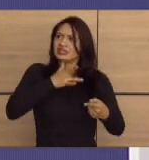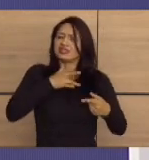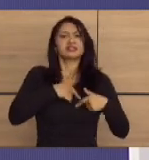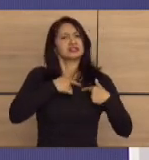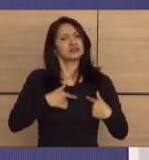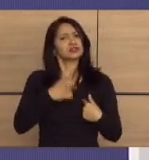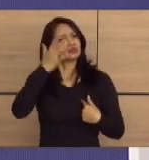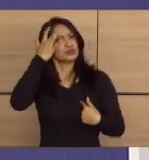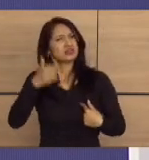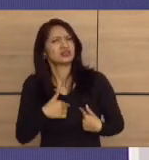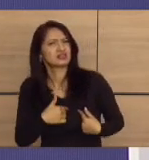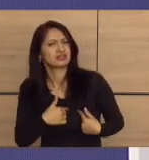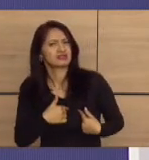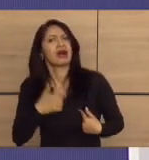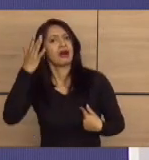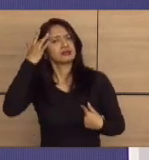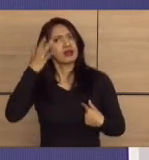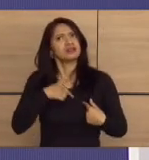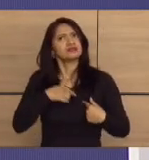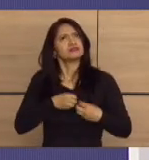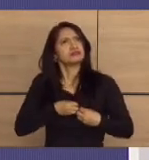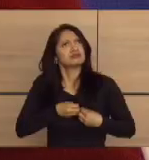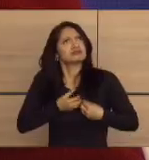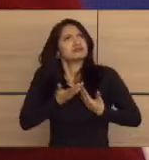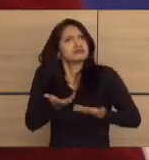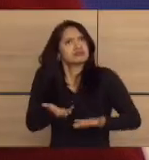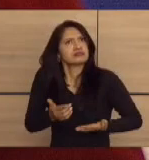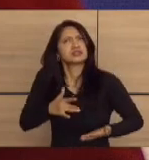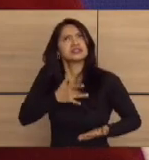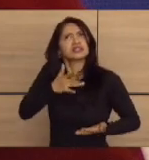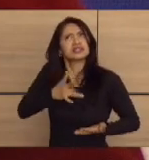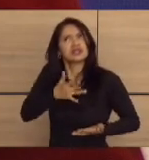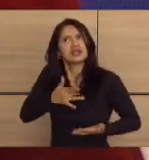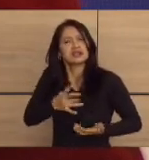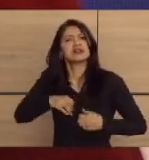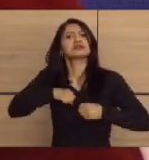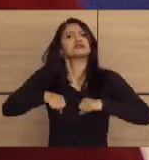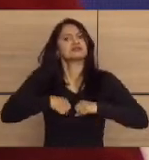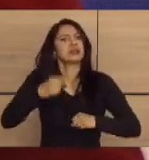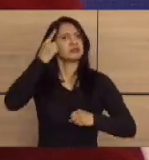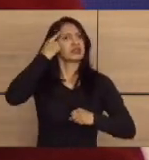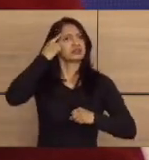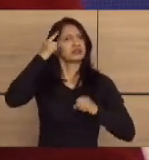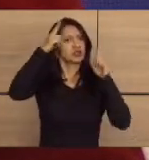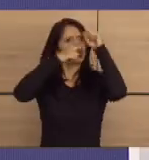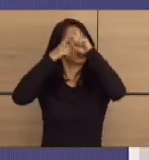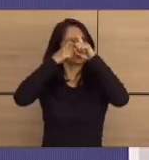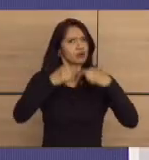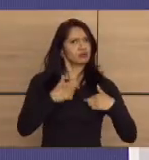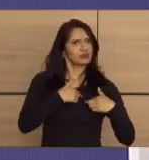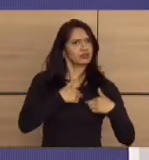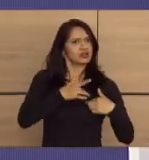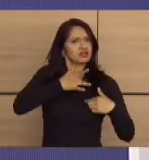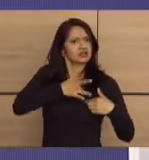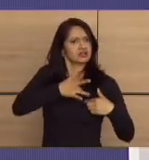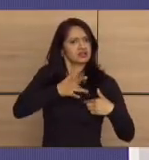es ahí donde nace el pensamiento bonito. Si yo pienso bonito, ese pensamiento bonito me va a poder llevar